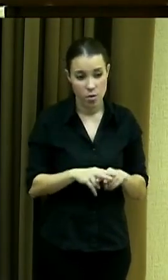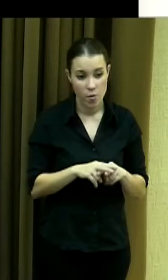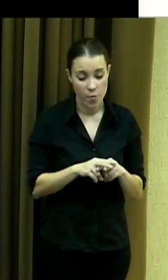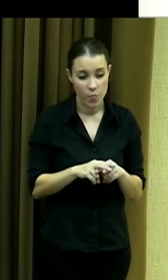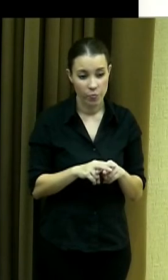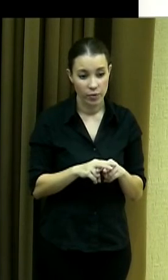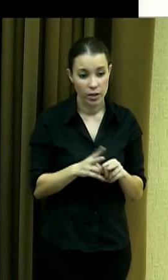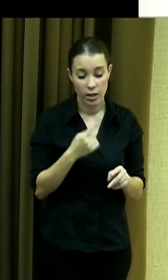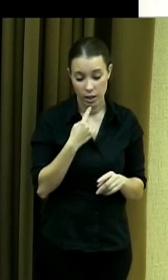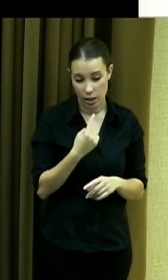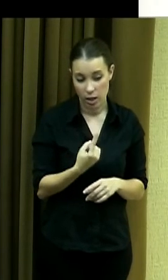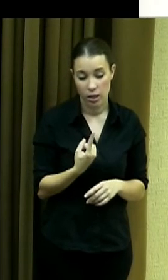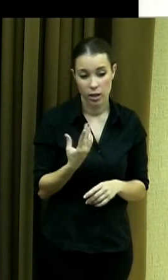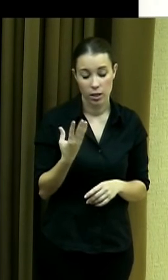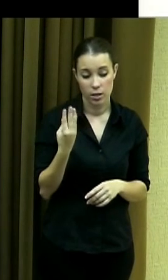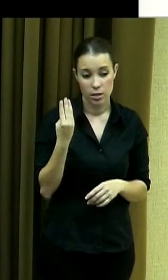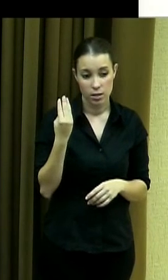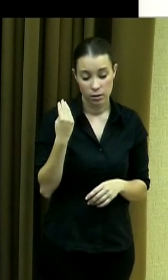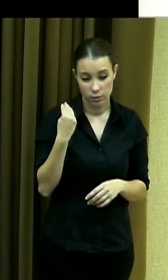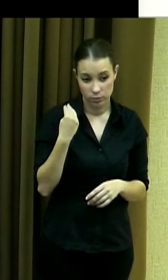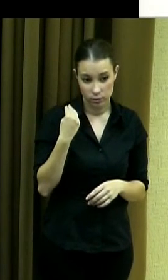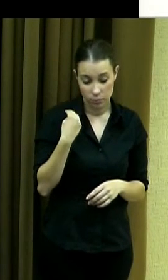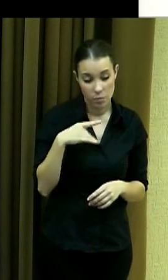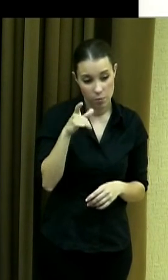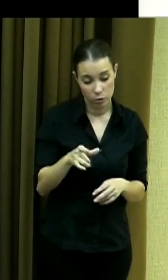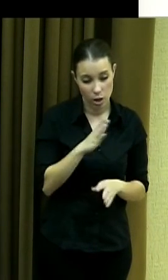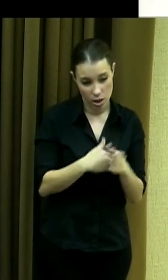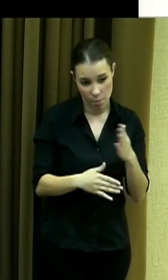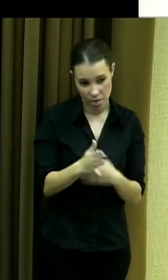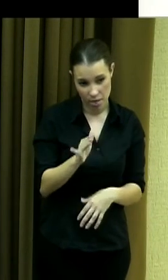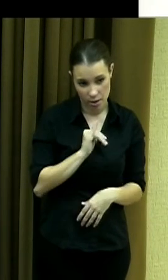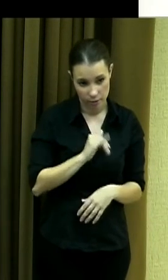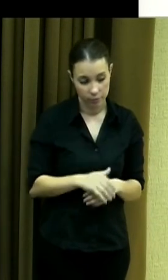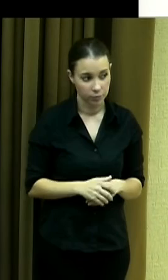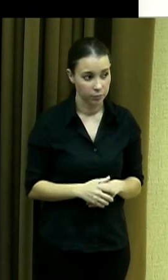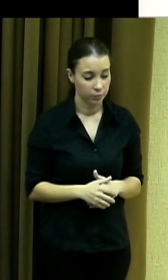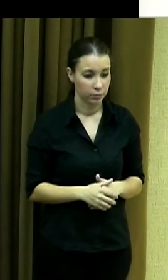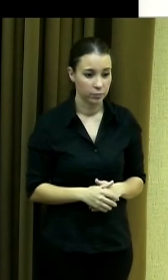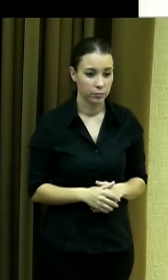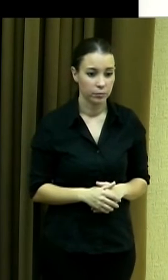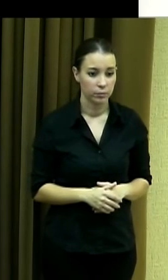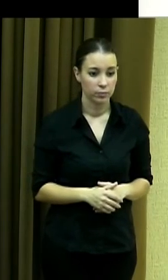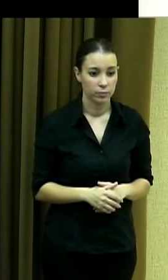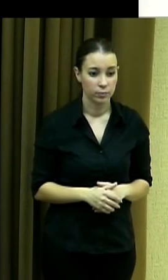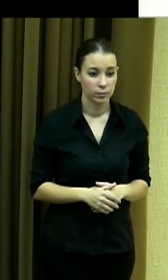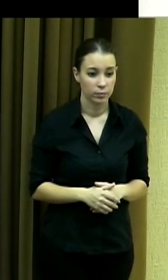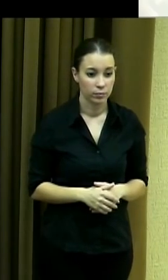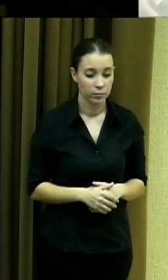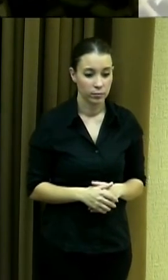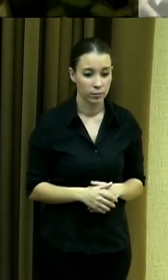que indique que esa persona tiene una discapacidad al 33%. Pues eso es todo lo que